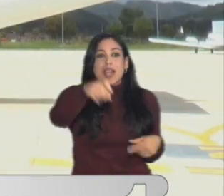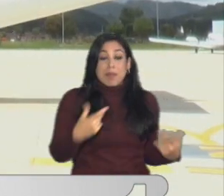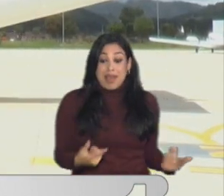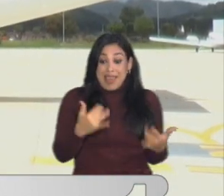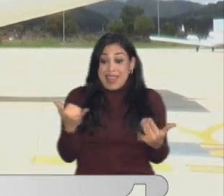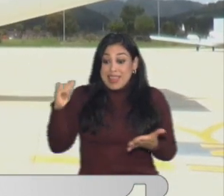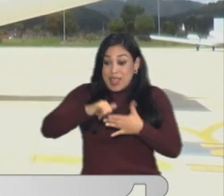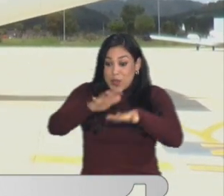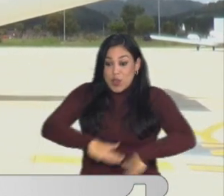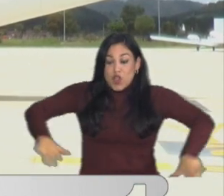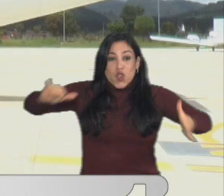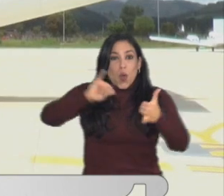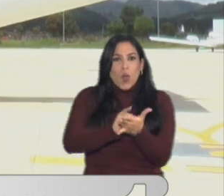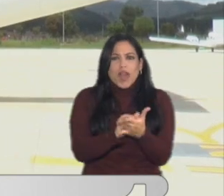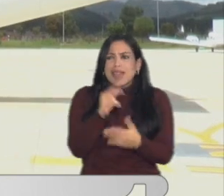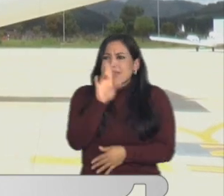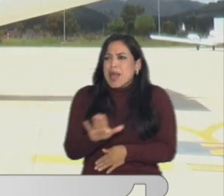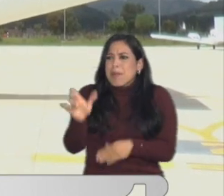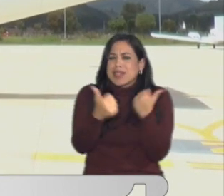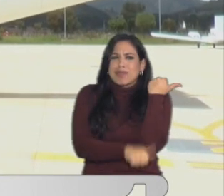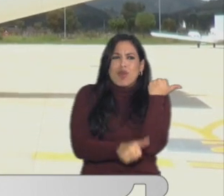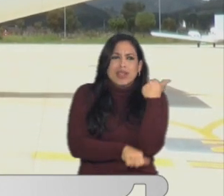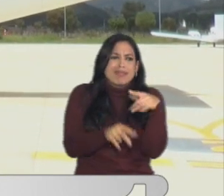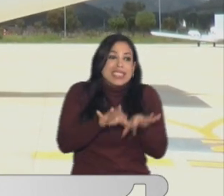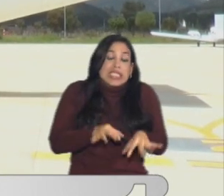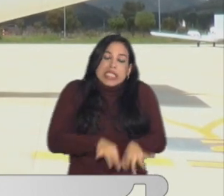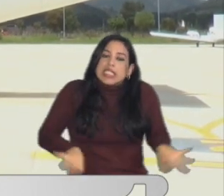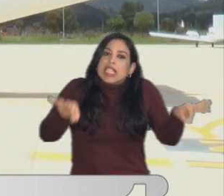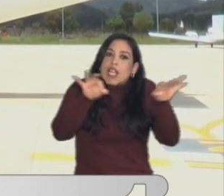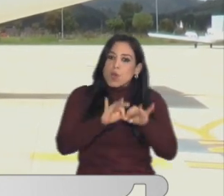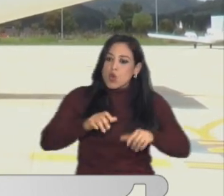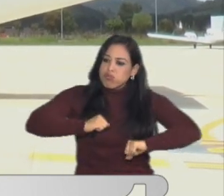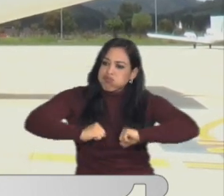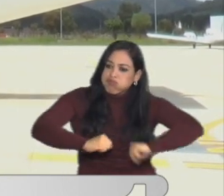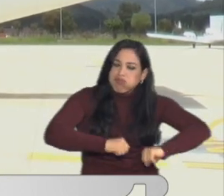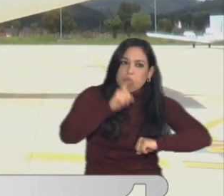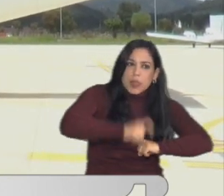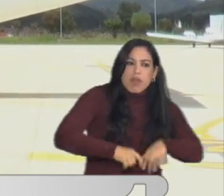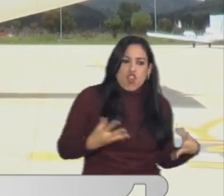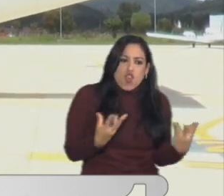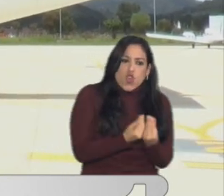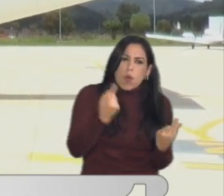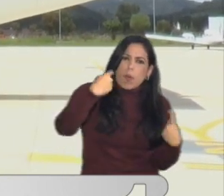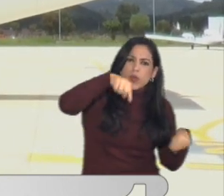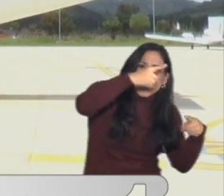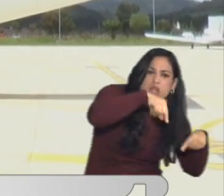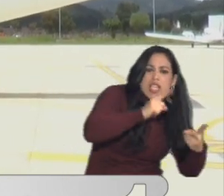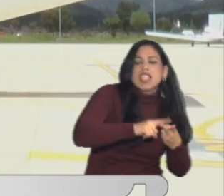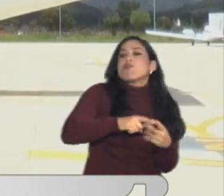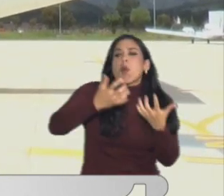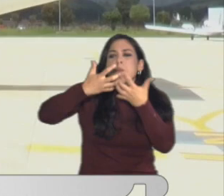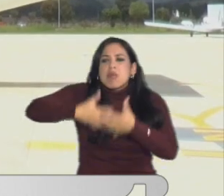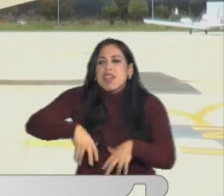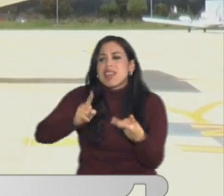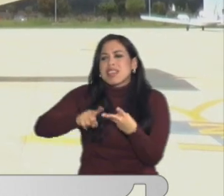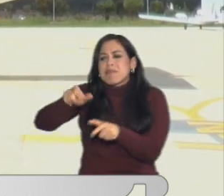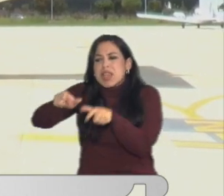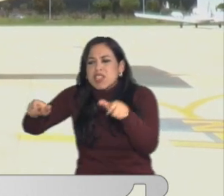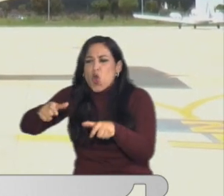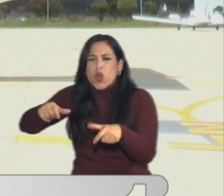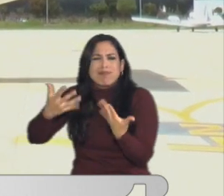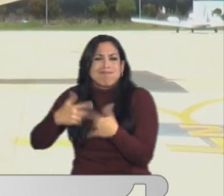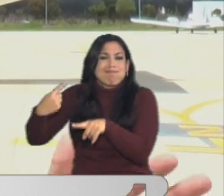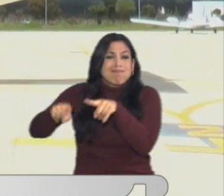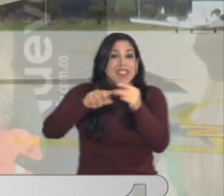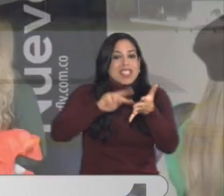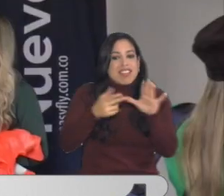este aeropuerto en el referente para todo el departamento es una tarea de todos nosotros, del gremio de turismo, del gremio de industriales, de empresarios.